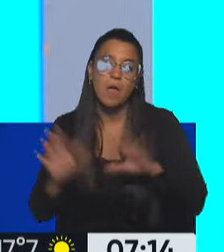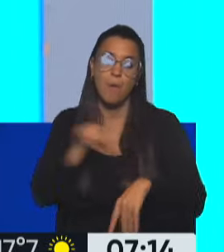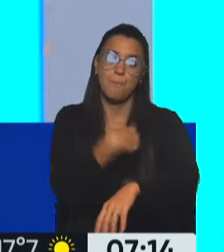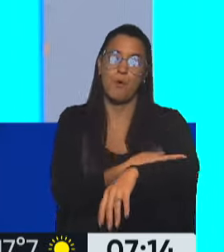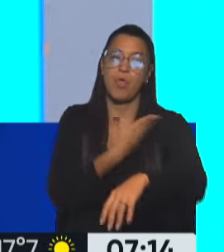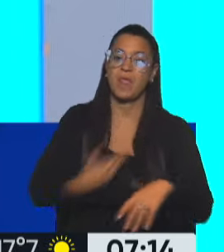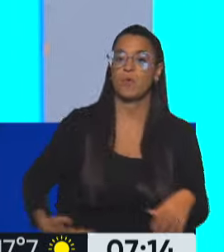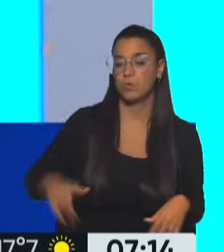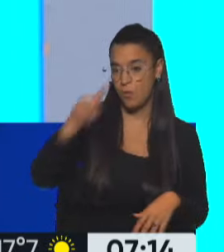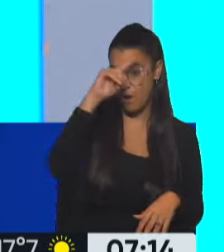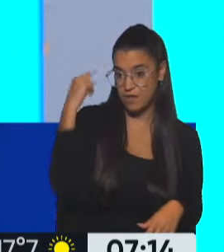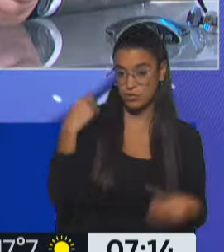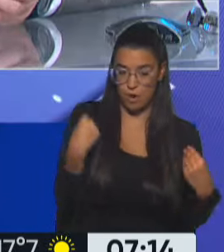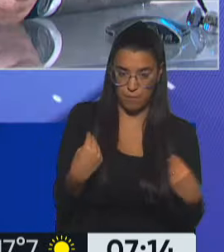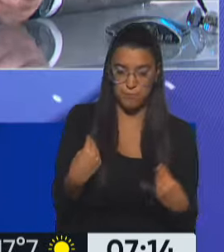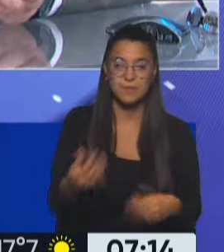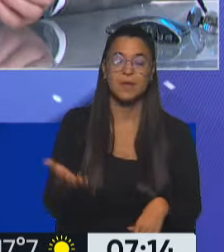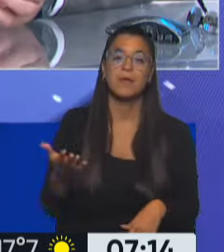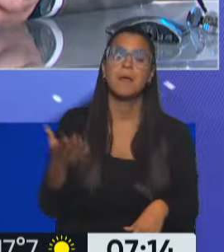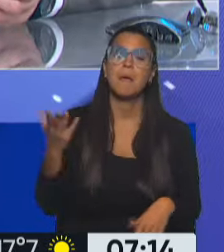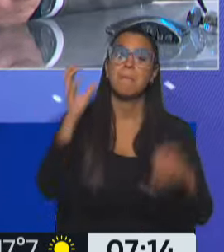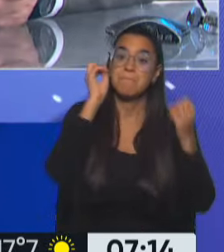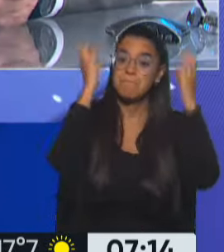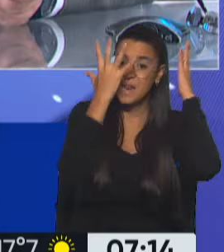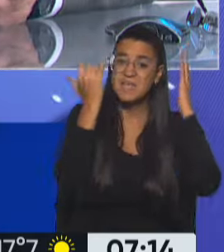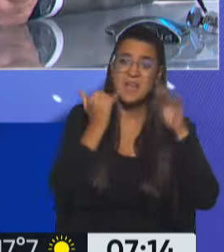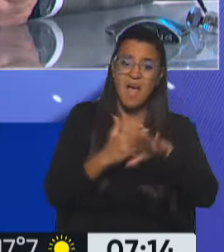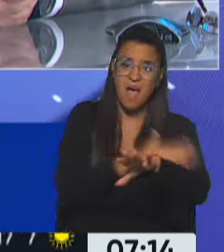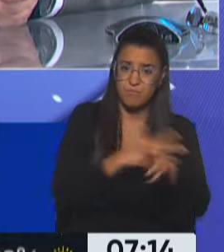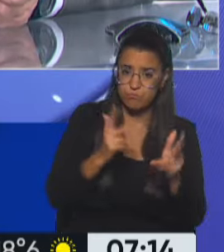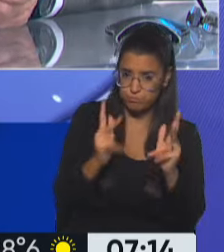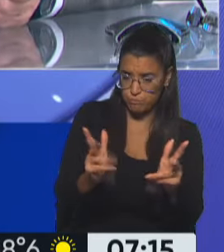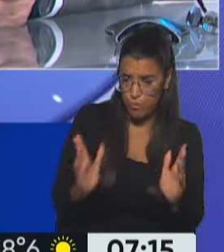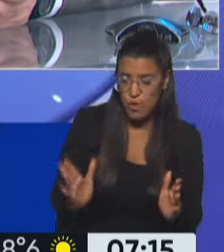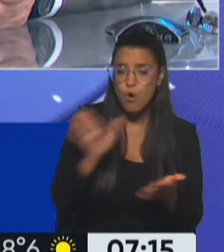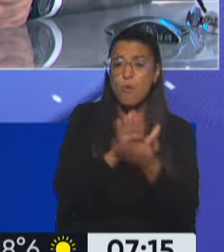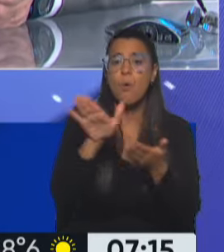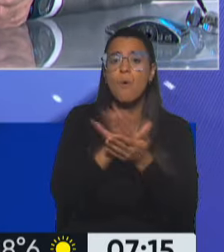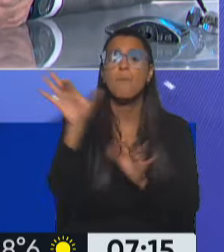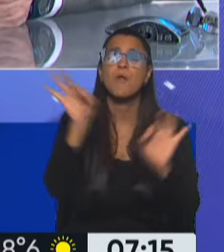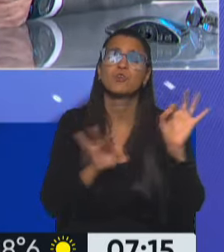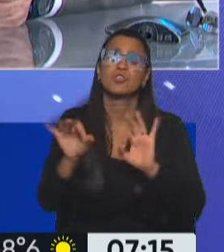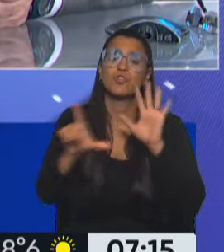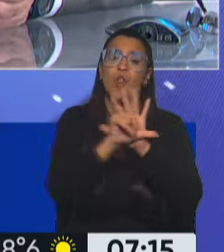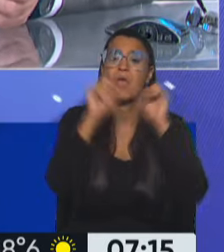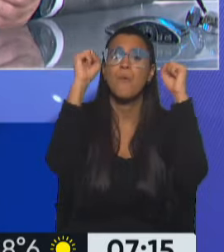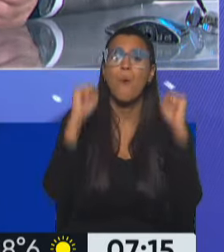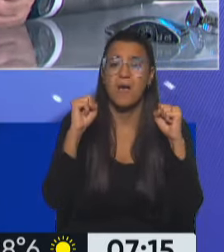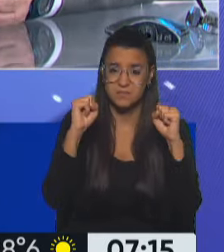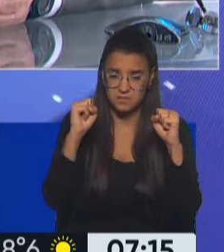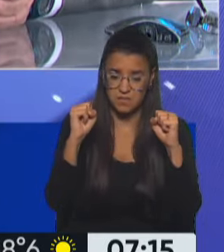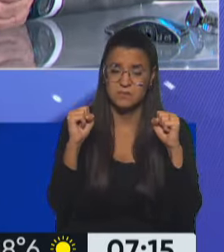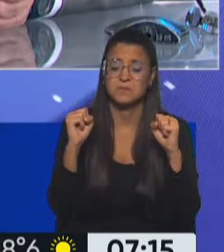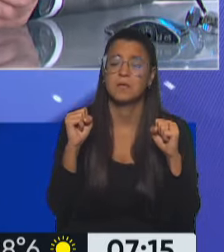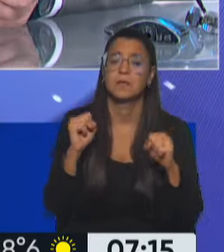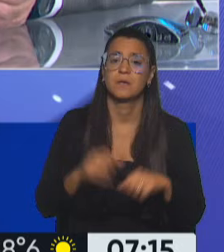ejecutivo nacional por qué Porque ya el presidente Javier Miley adelantó que el nuevo proyecto de ley de bases el proyecto